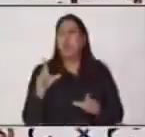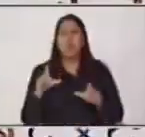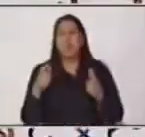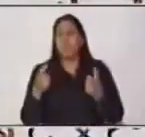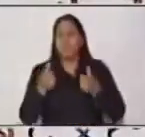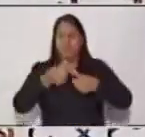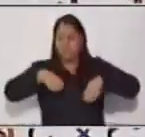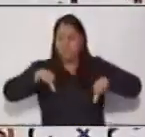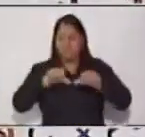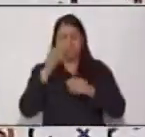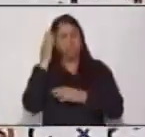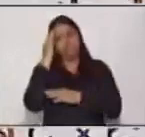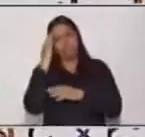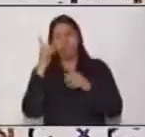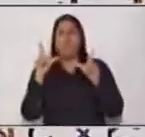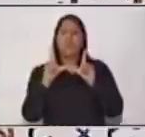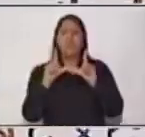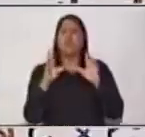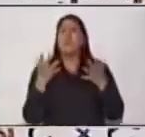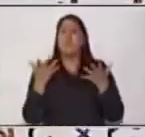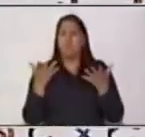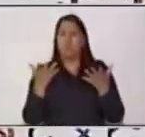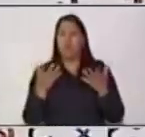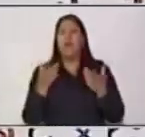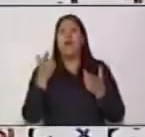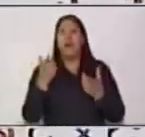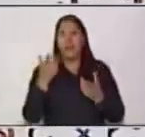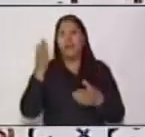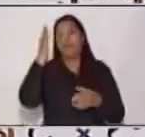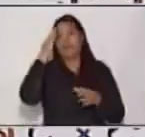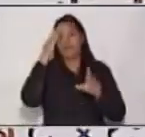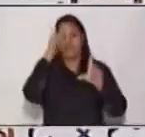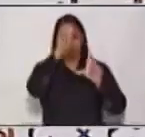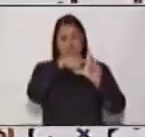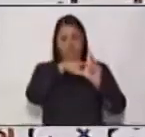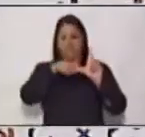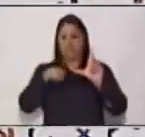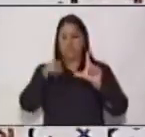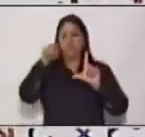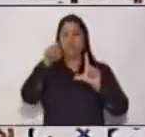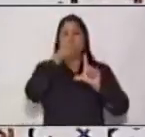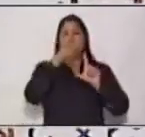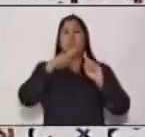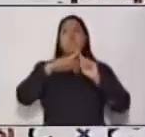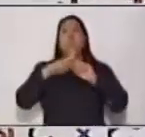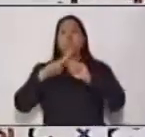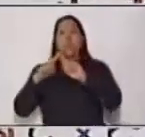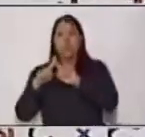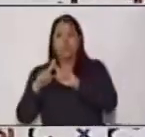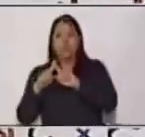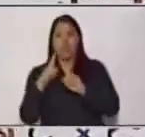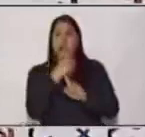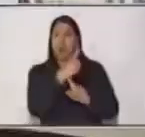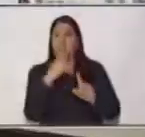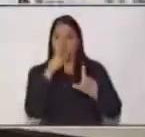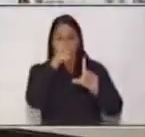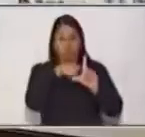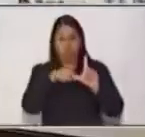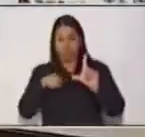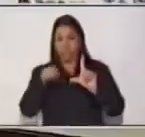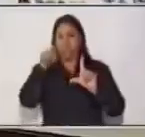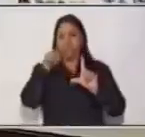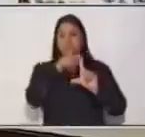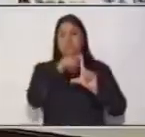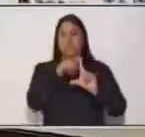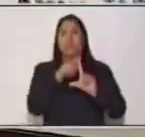multiplicamos lo que mide cada uno de sus lados? Lo vamos a multiplicar. Como sus